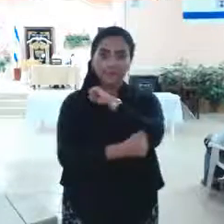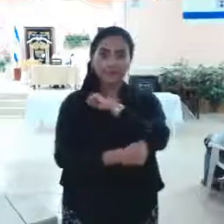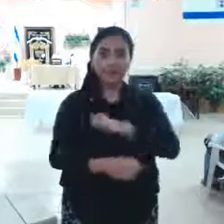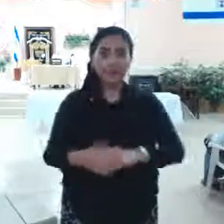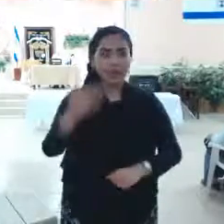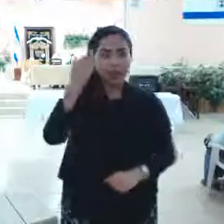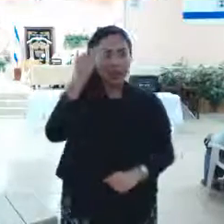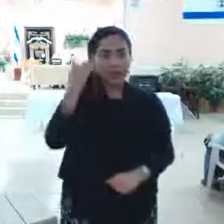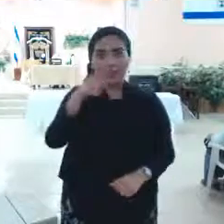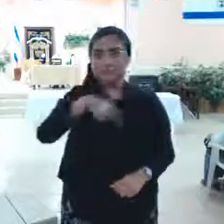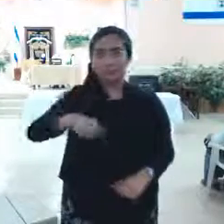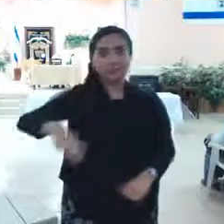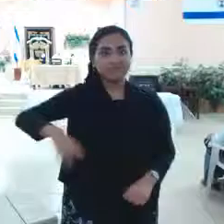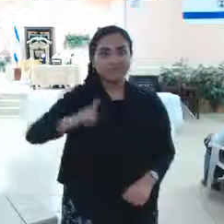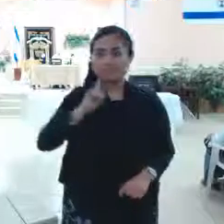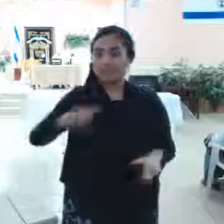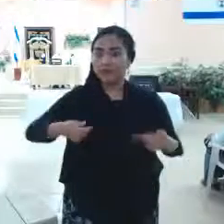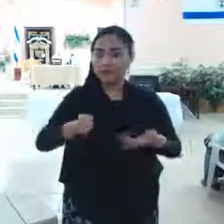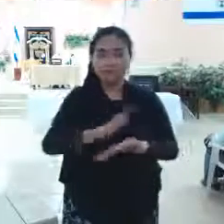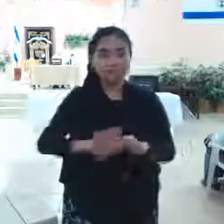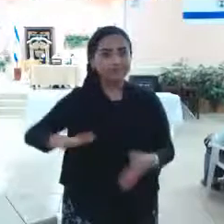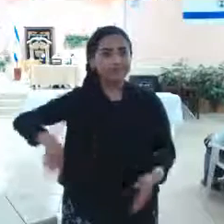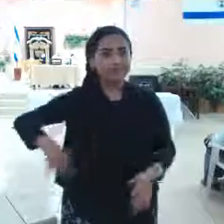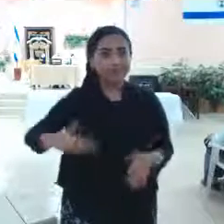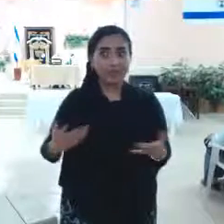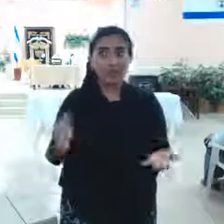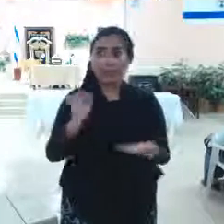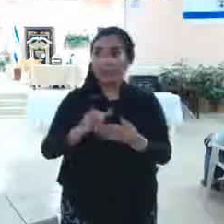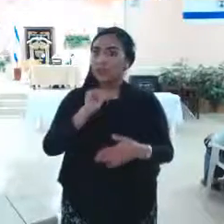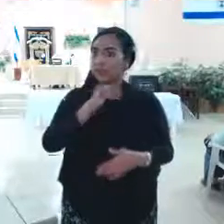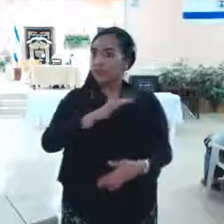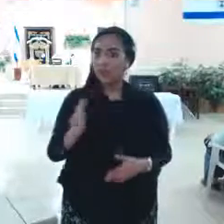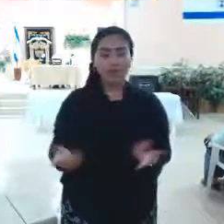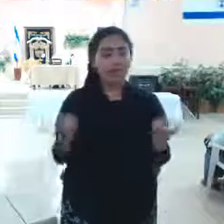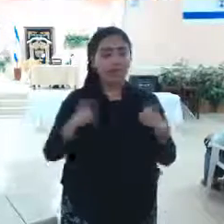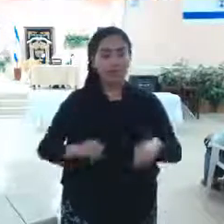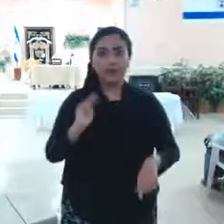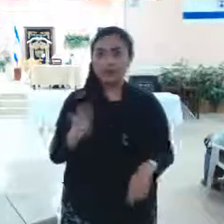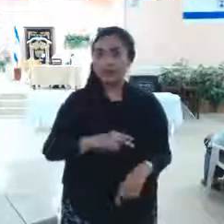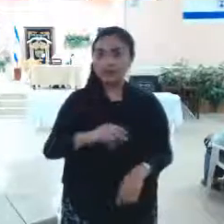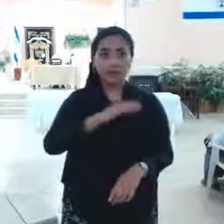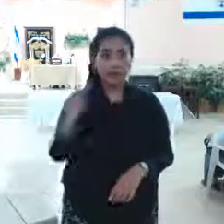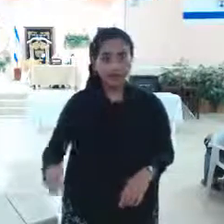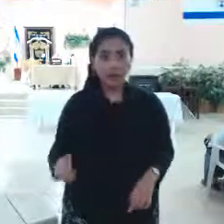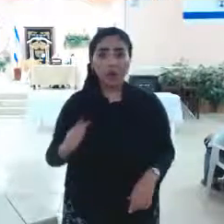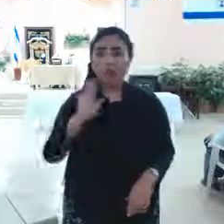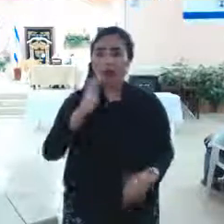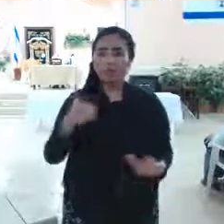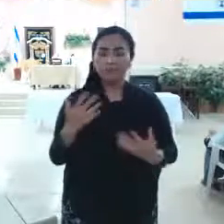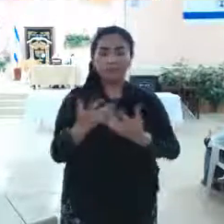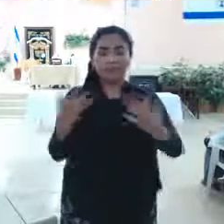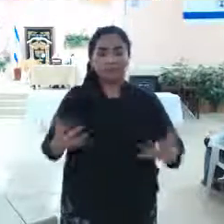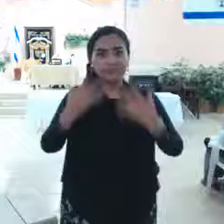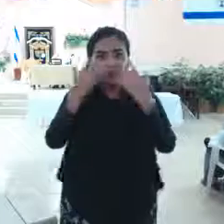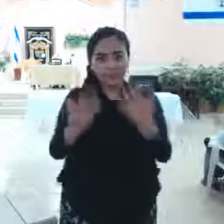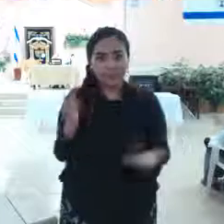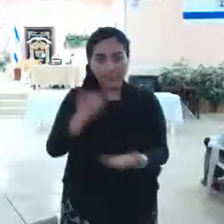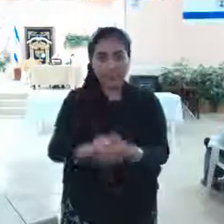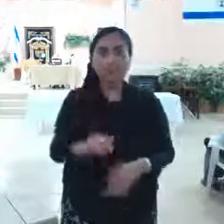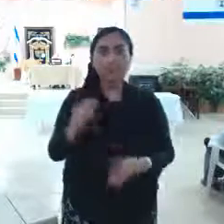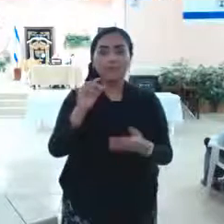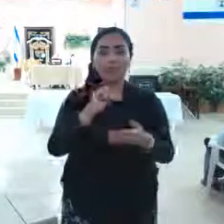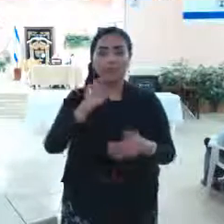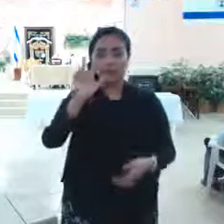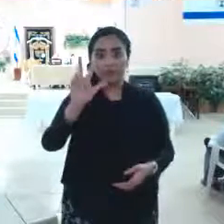the porque second no estaban Pesach, because they were consagrados. not Que consecrated. no nos pase nunca May that eso, never hermanos. happens to all of us, Sería una brothers. It tragedia will be a eso. tragedy. That would be